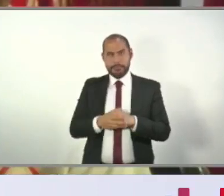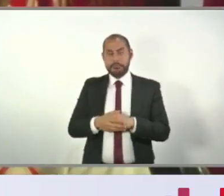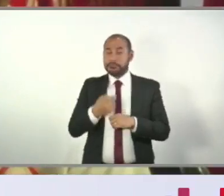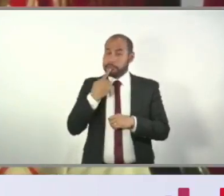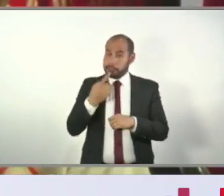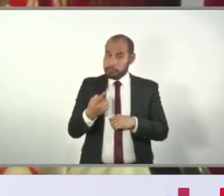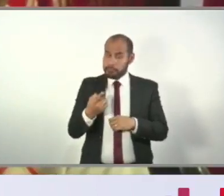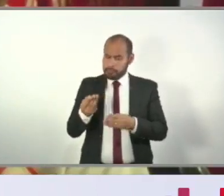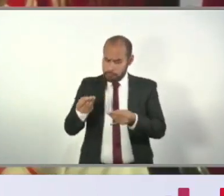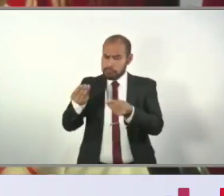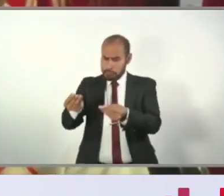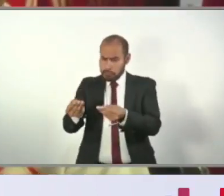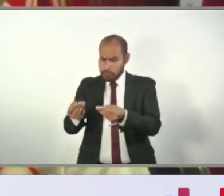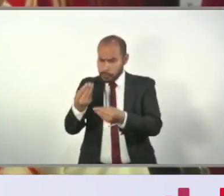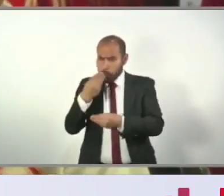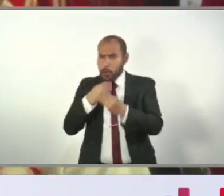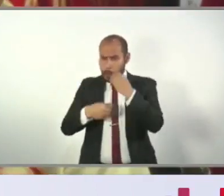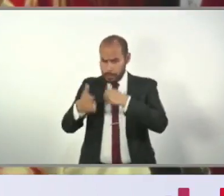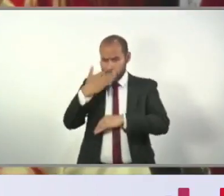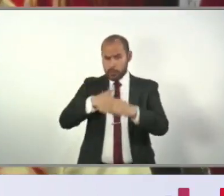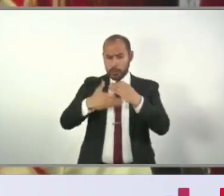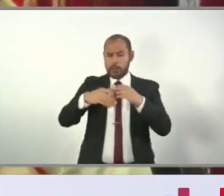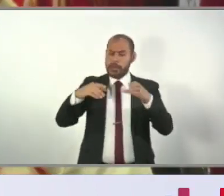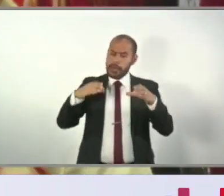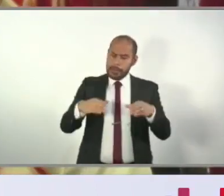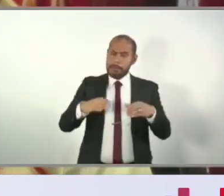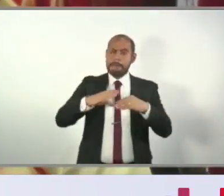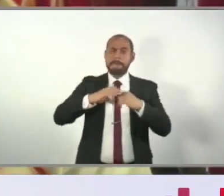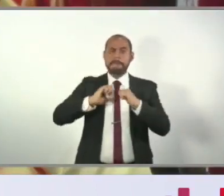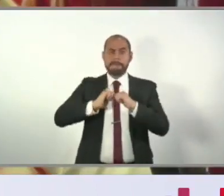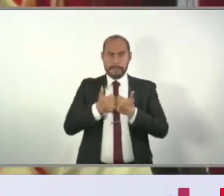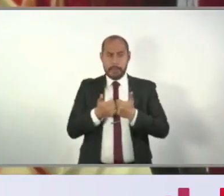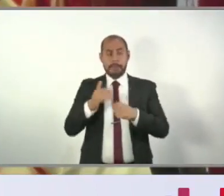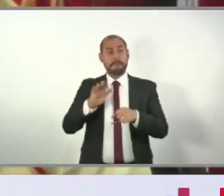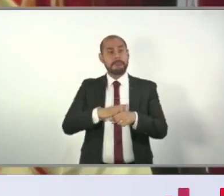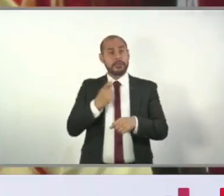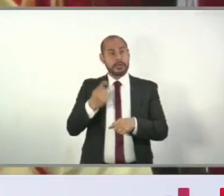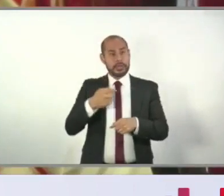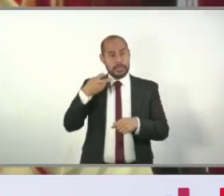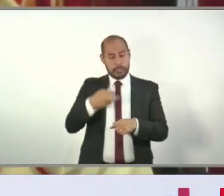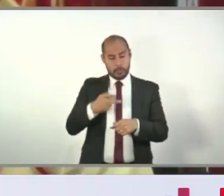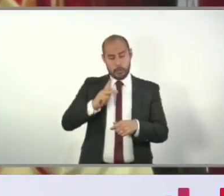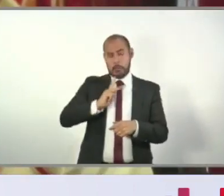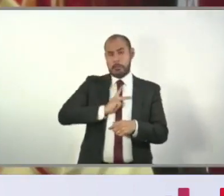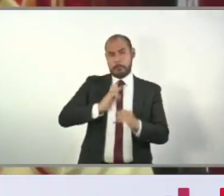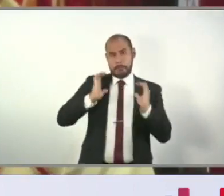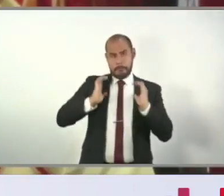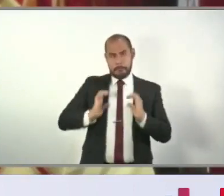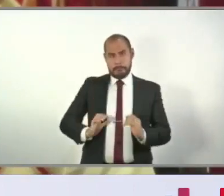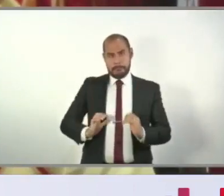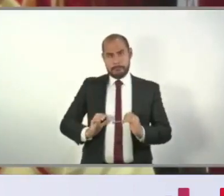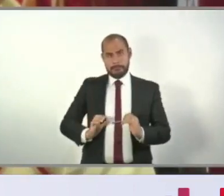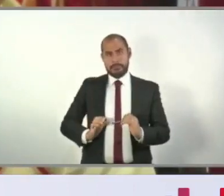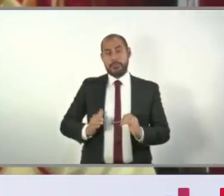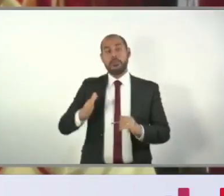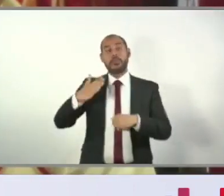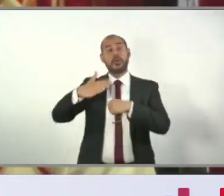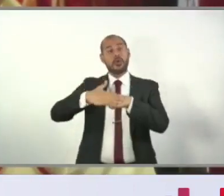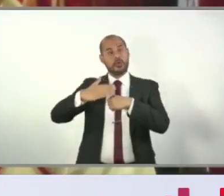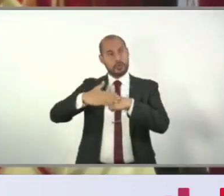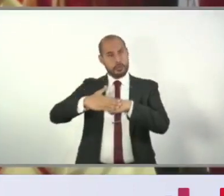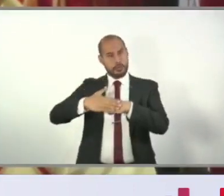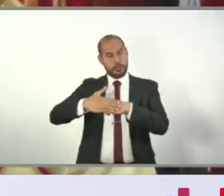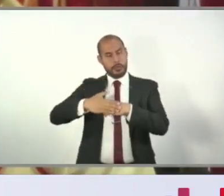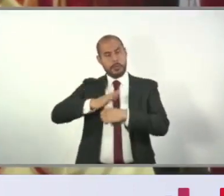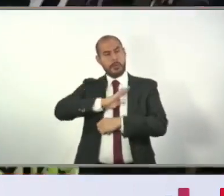tomen y coman todos de él, porque esto es mi cuerpo que será entregado por